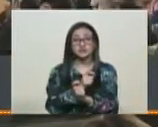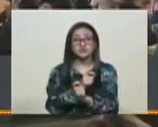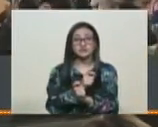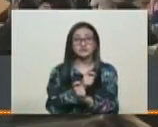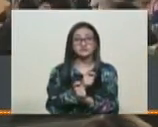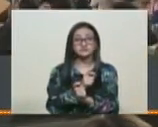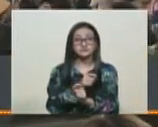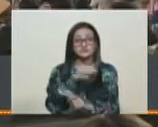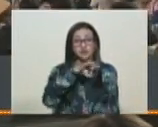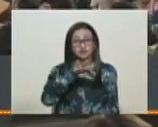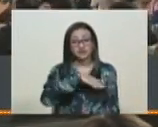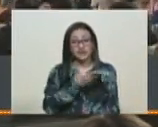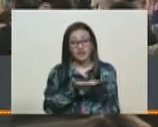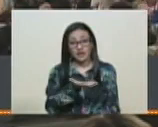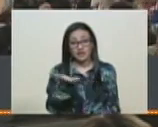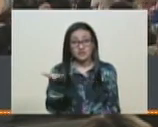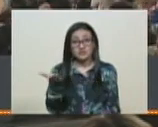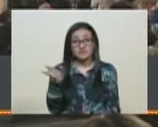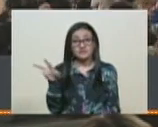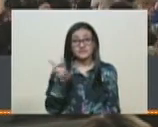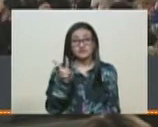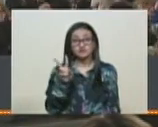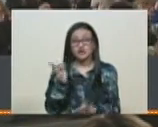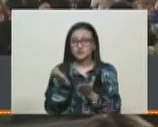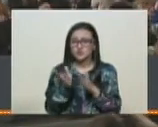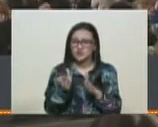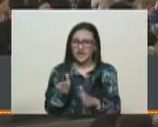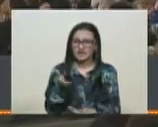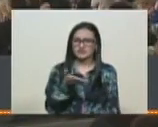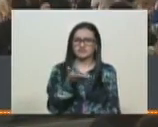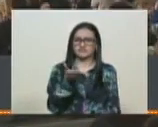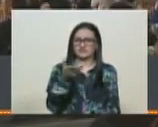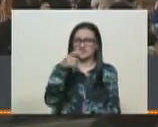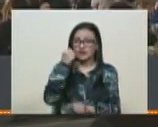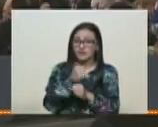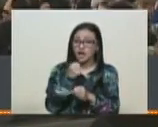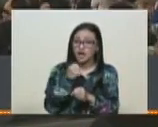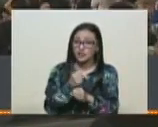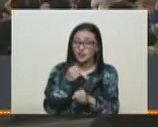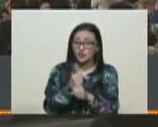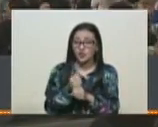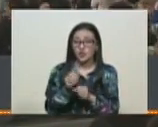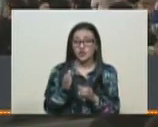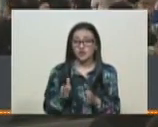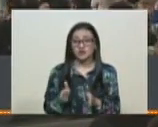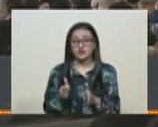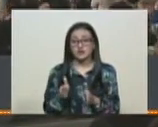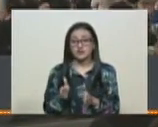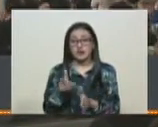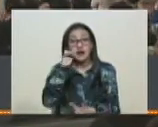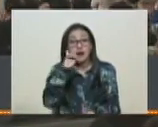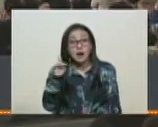de la sociedad venezolana: estudiantes, trabajadores, campesinos,